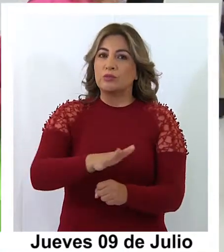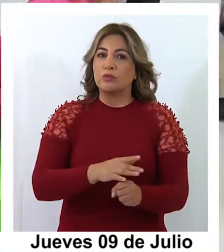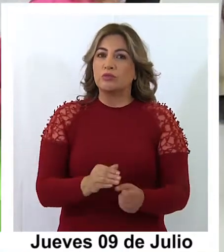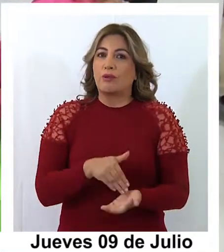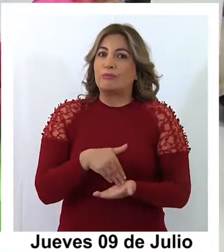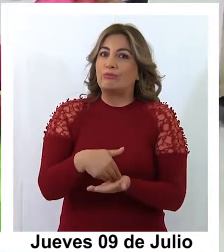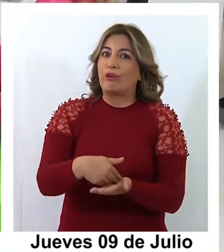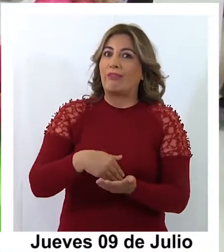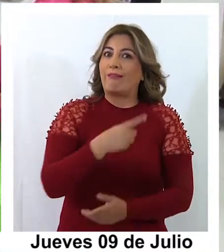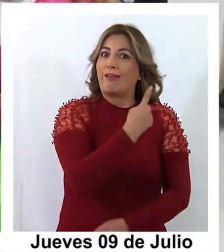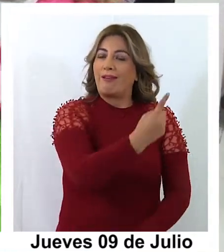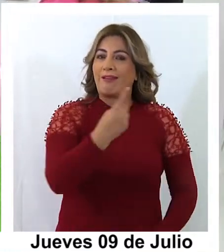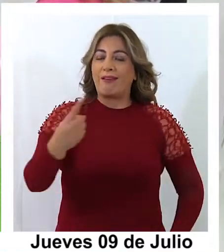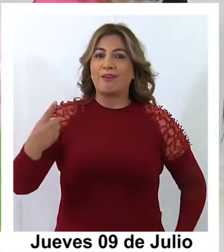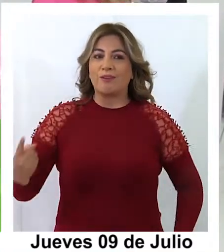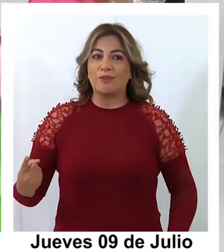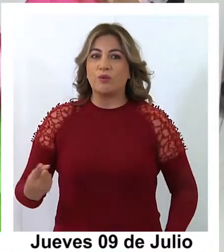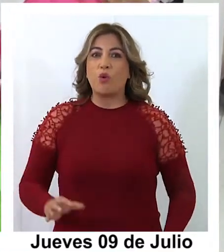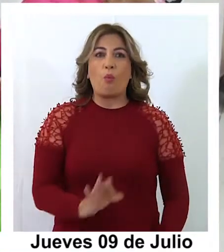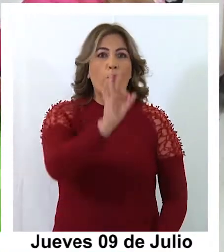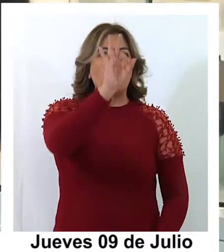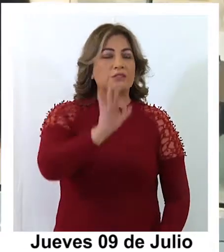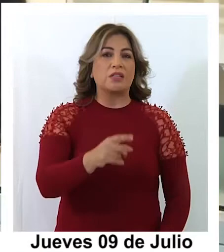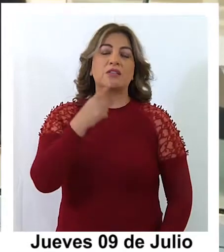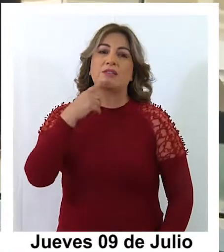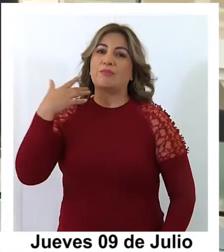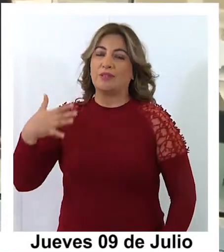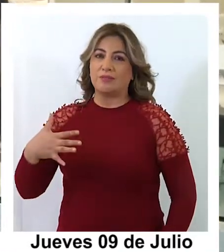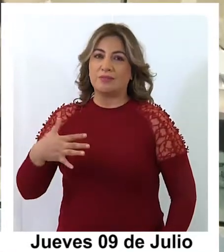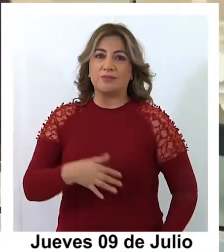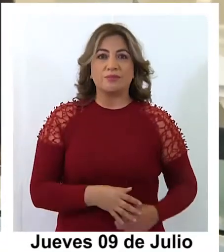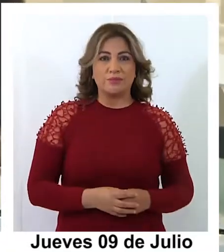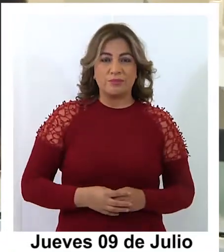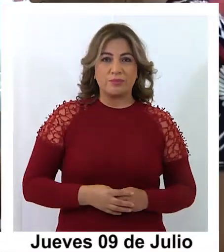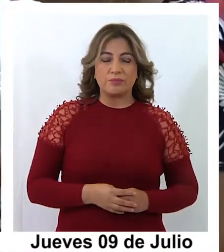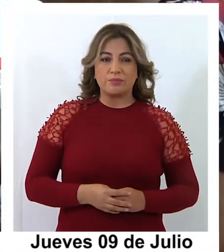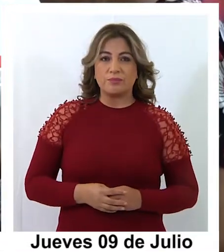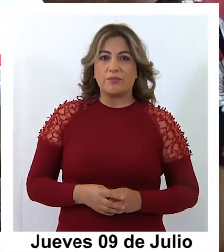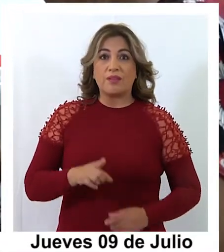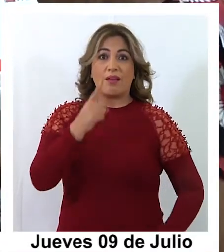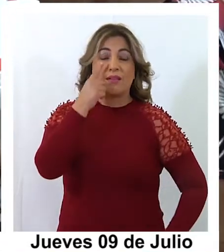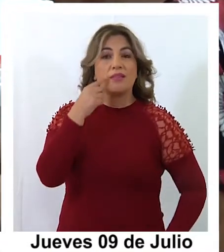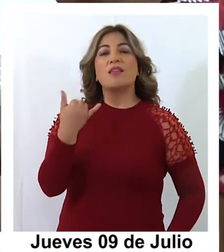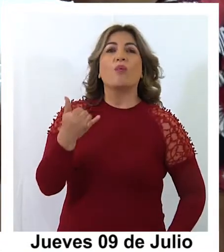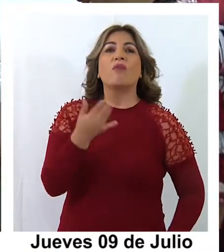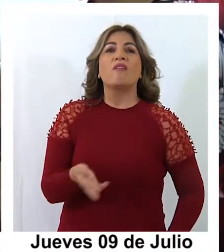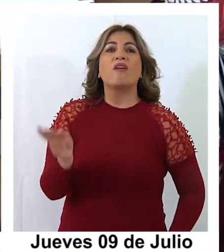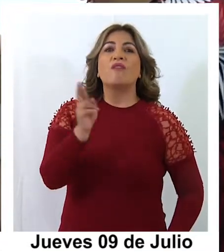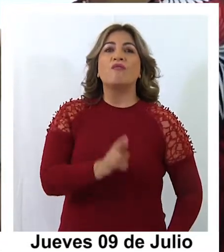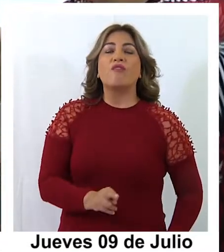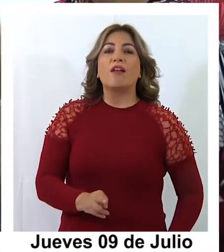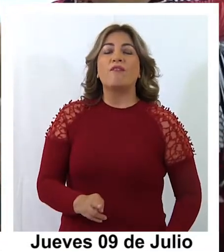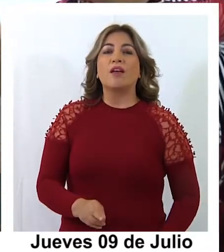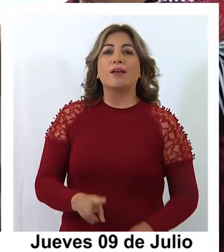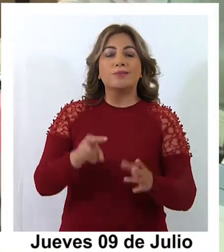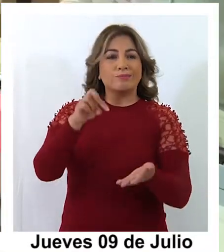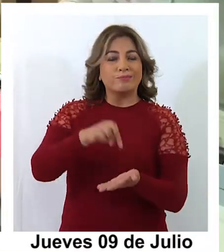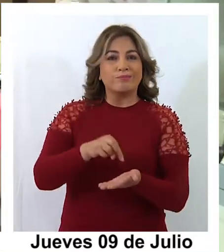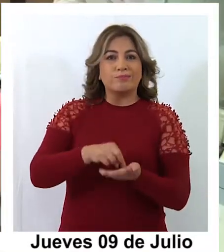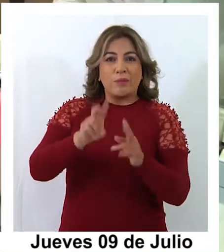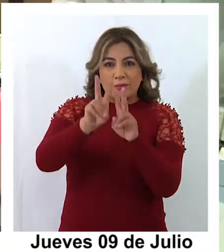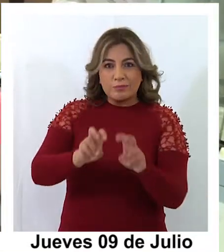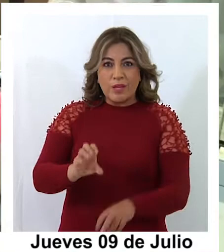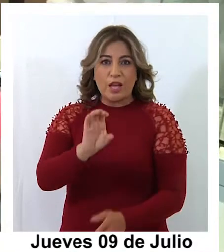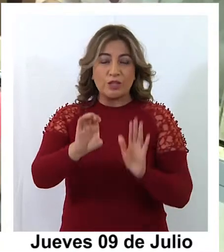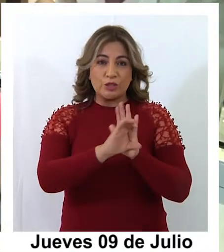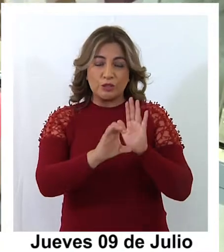vulnerabilidad previsional a un porcentaje relevante de la población. Este jueves volverá a ser revisada por la Comisión de